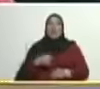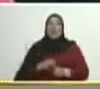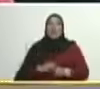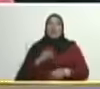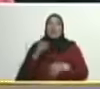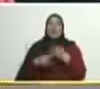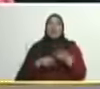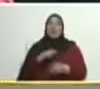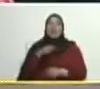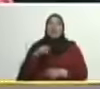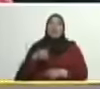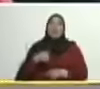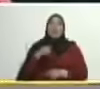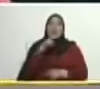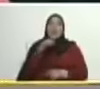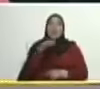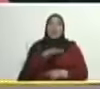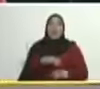dicen